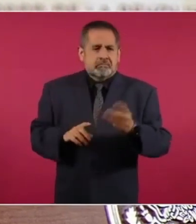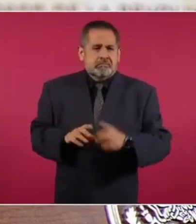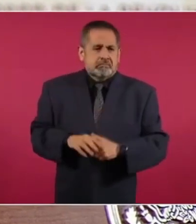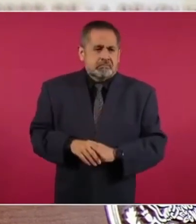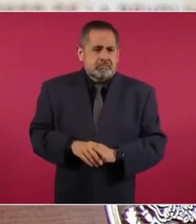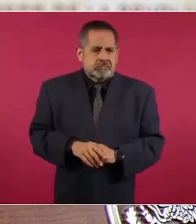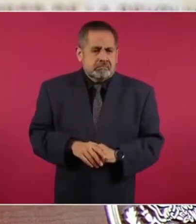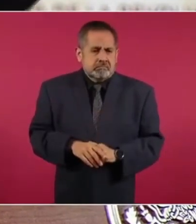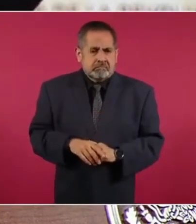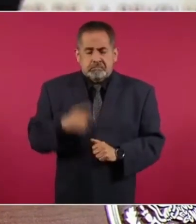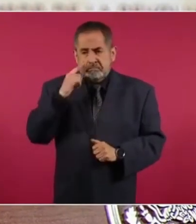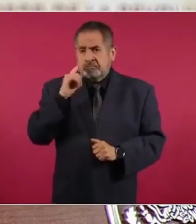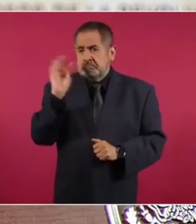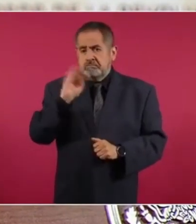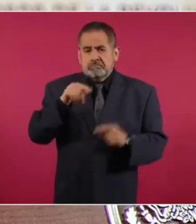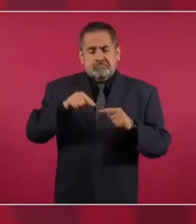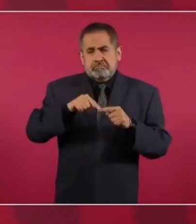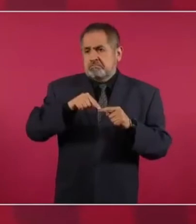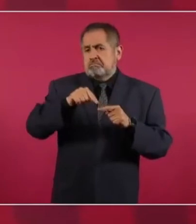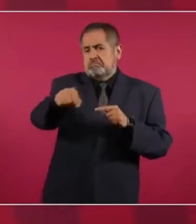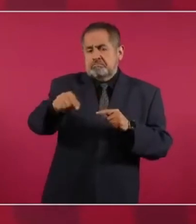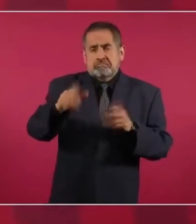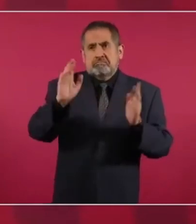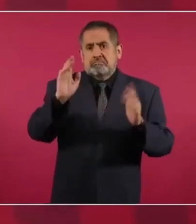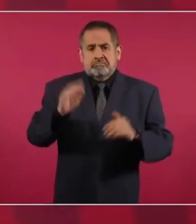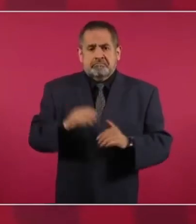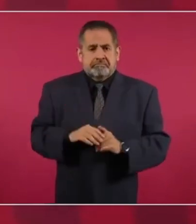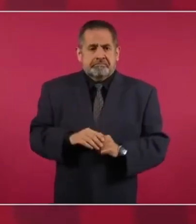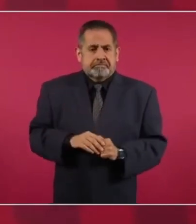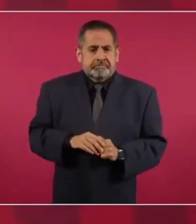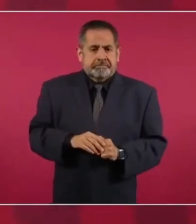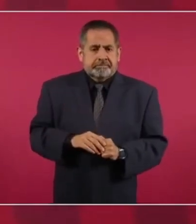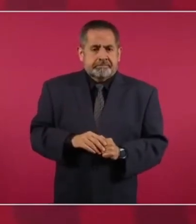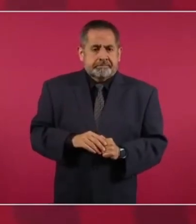¿sí? Y también